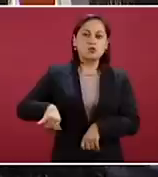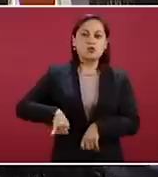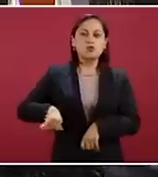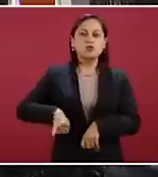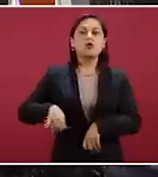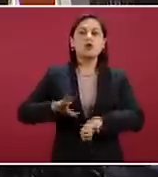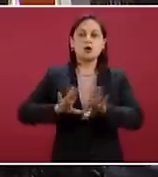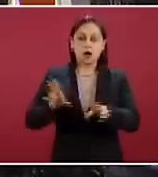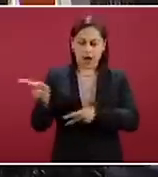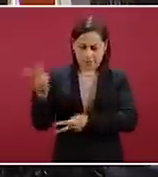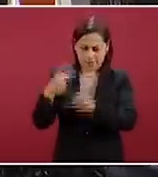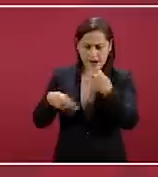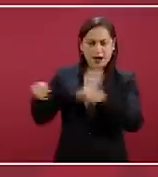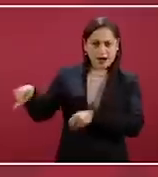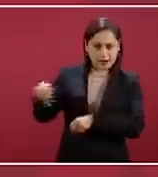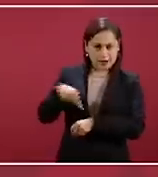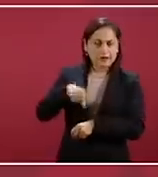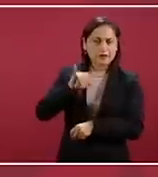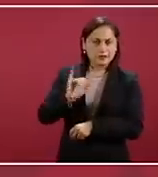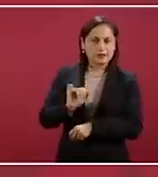va, porque